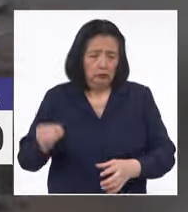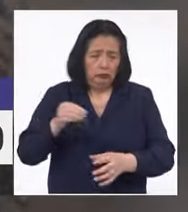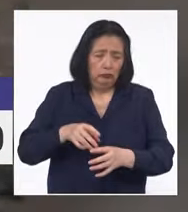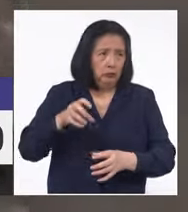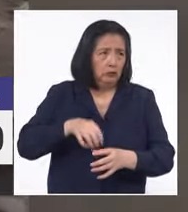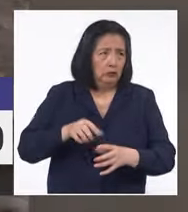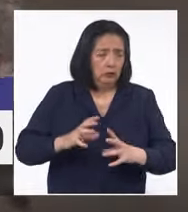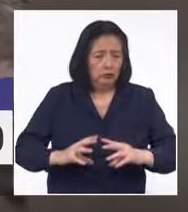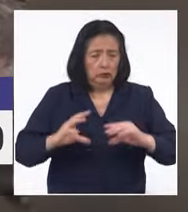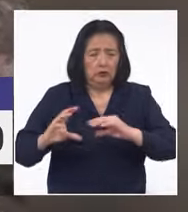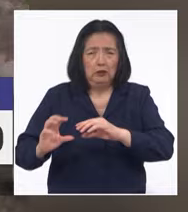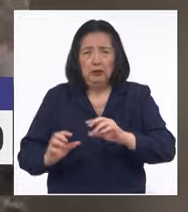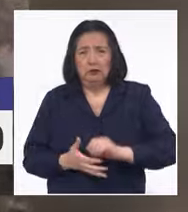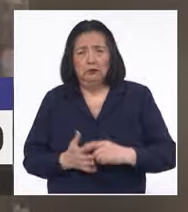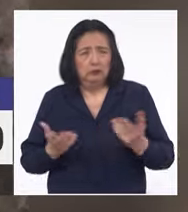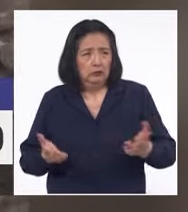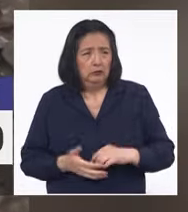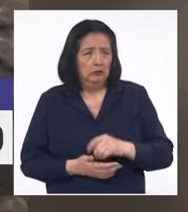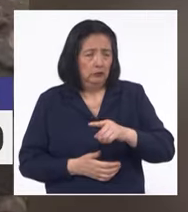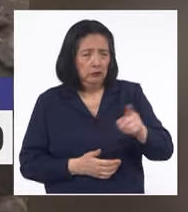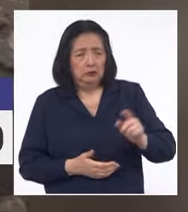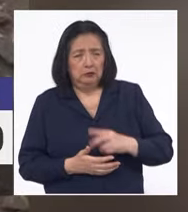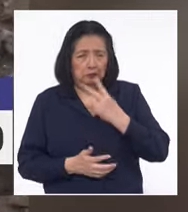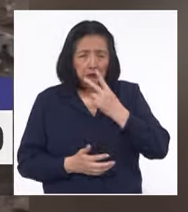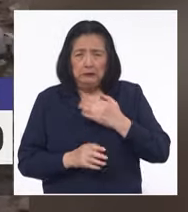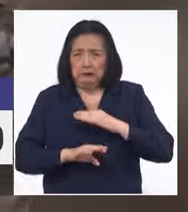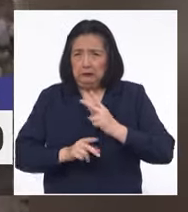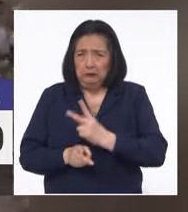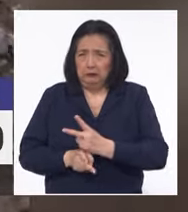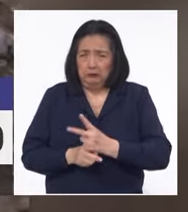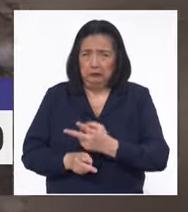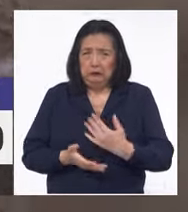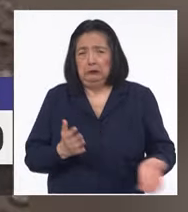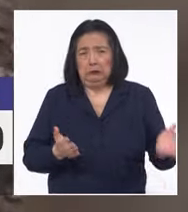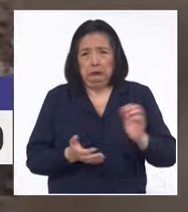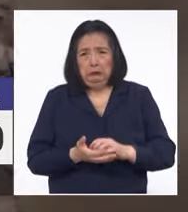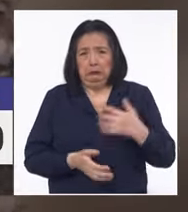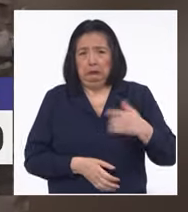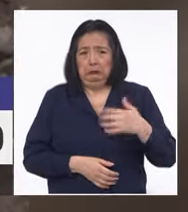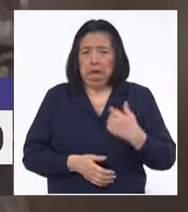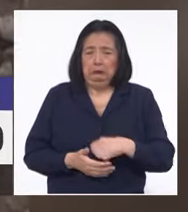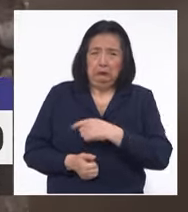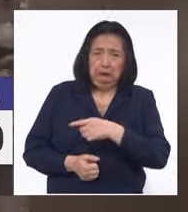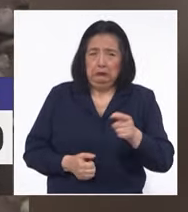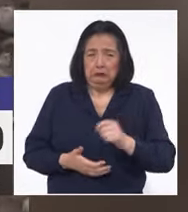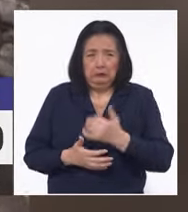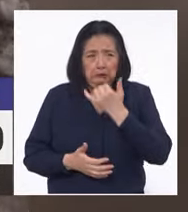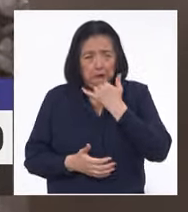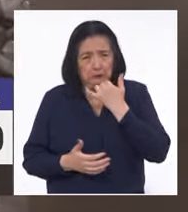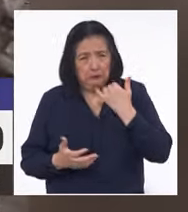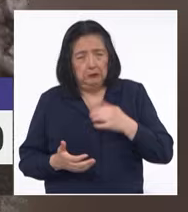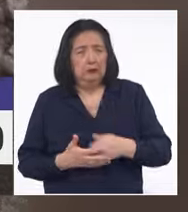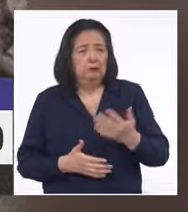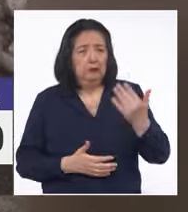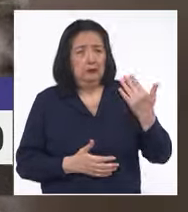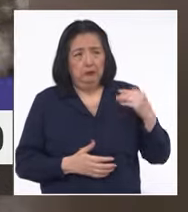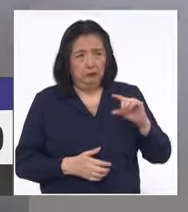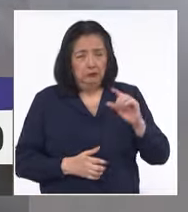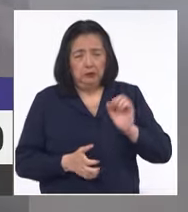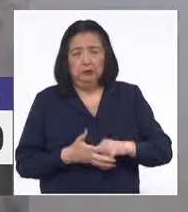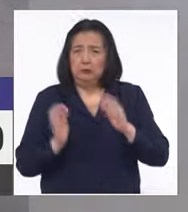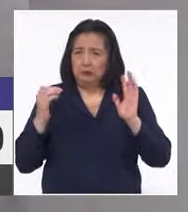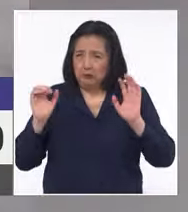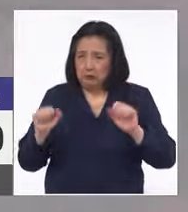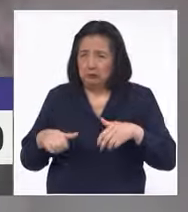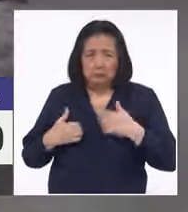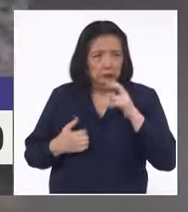están todavía en el lugar, tomando estas medidas de prevención por si se vuelve a repetir un escenario como el que ha sucedido hace algunas horas. Podemos ver